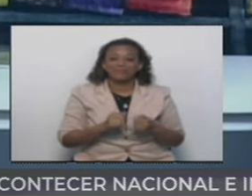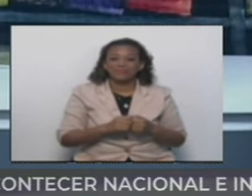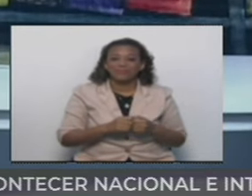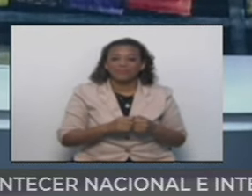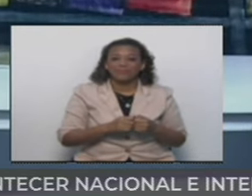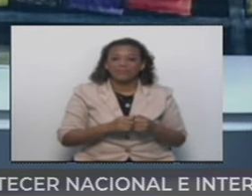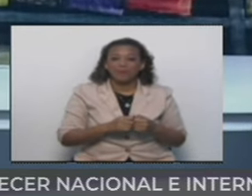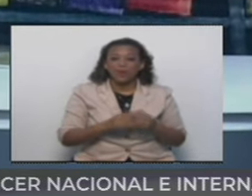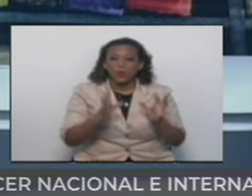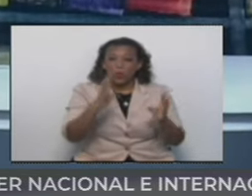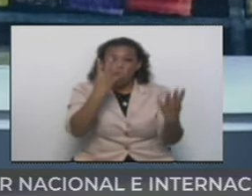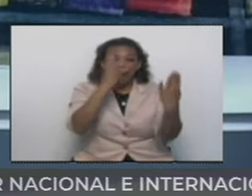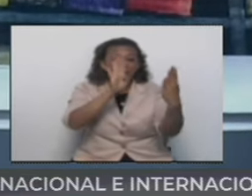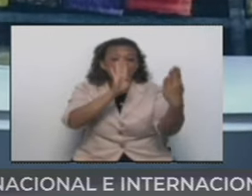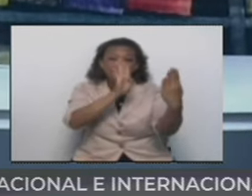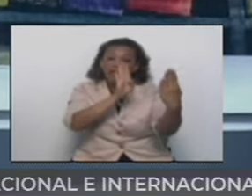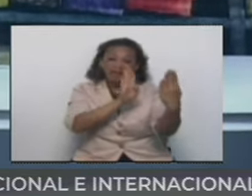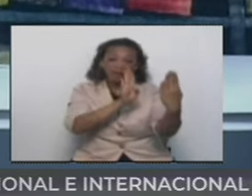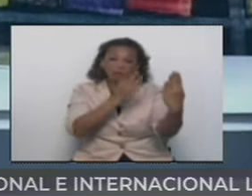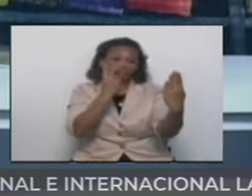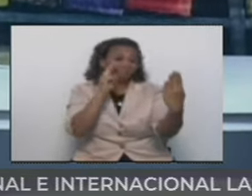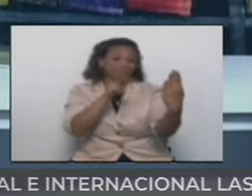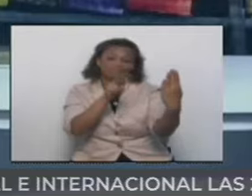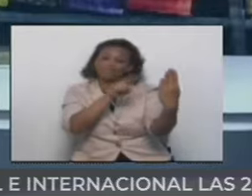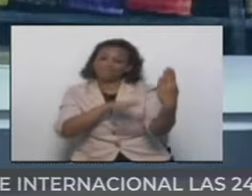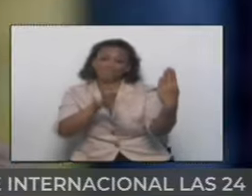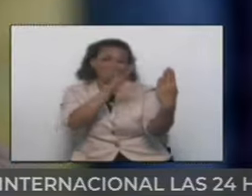Los Espejos no esconden a quien mirar.